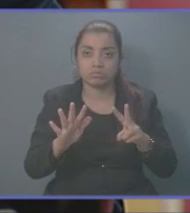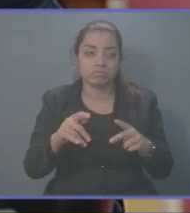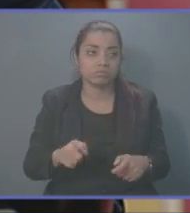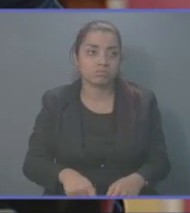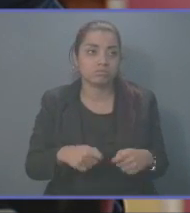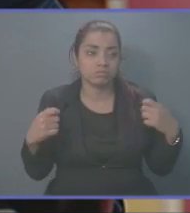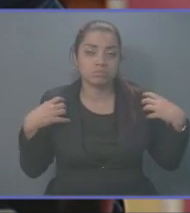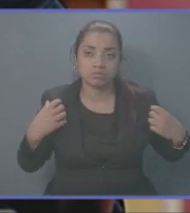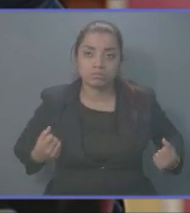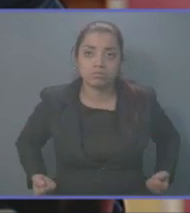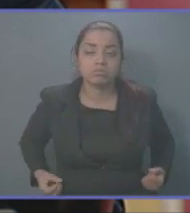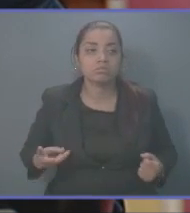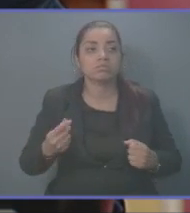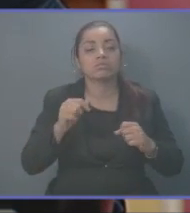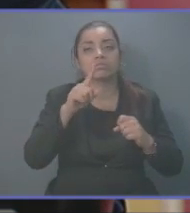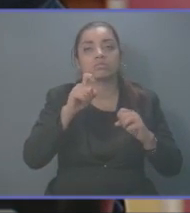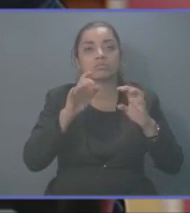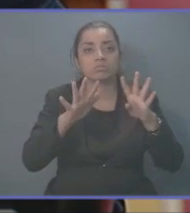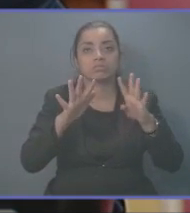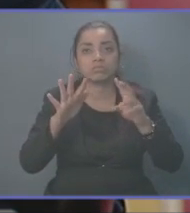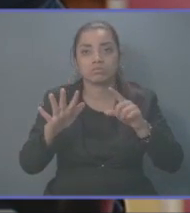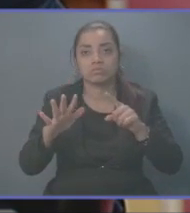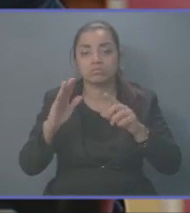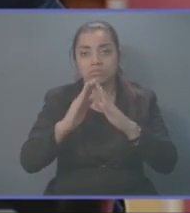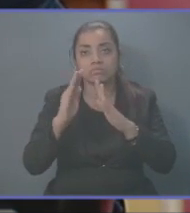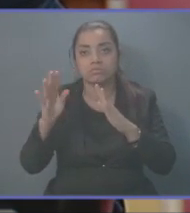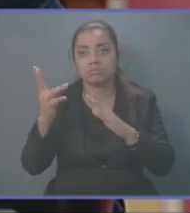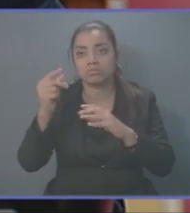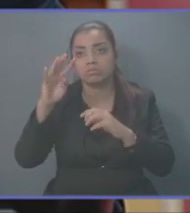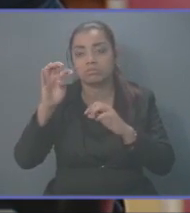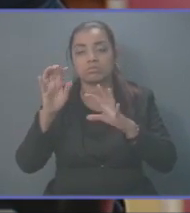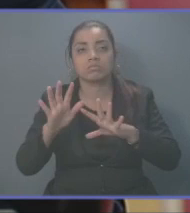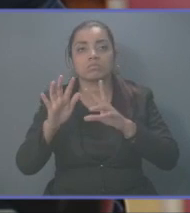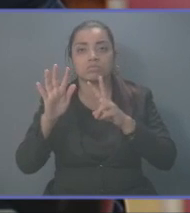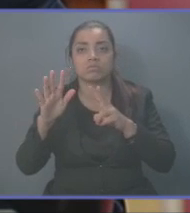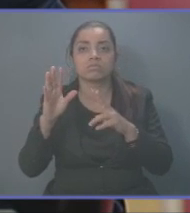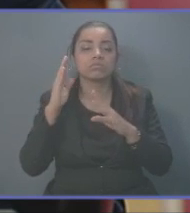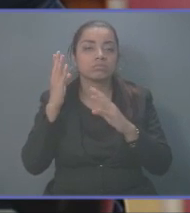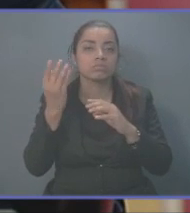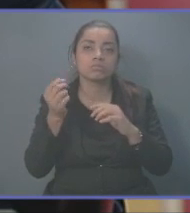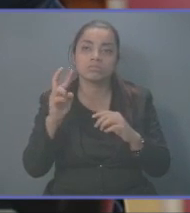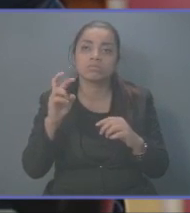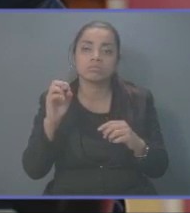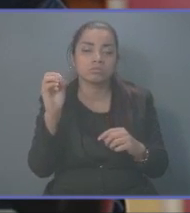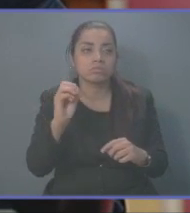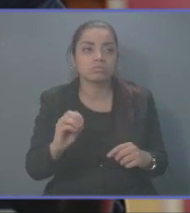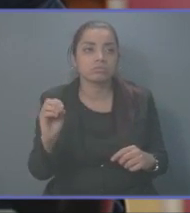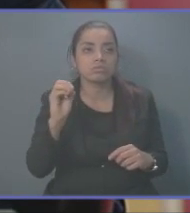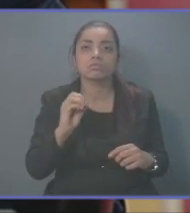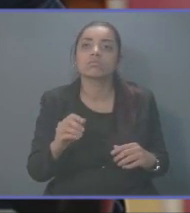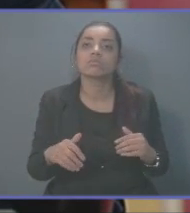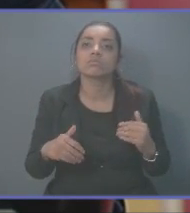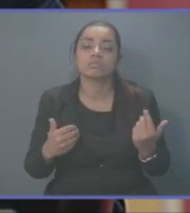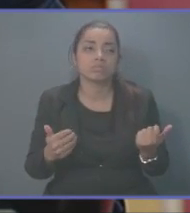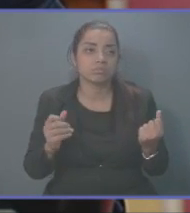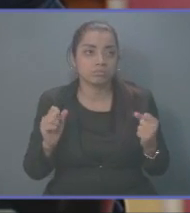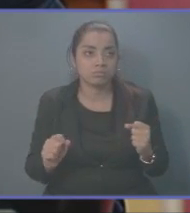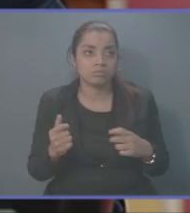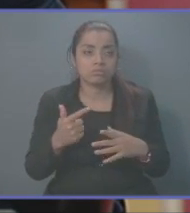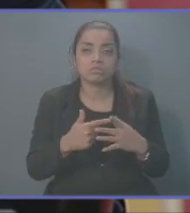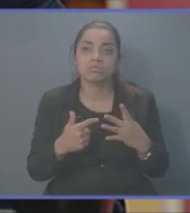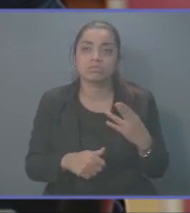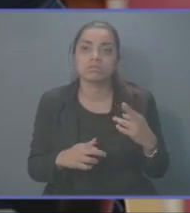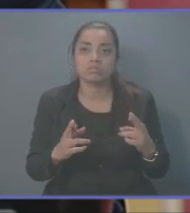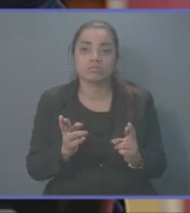Oficial número 196, tomo 417 del 20 de octubre de 2017, que contenía la ley transitoria